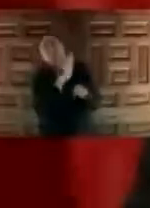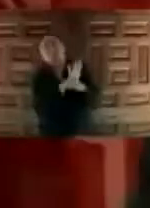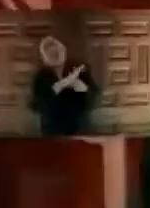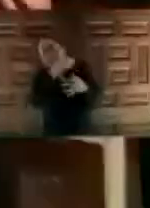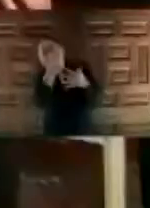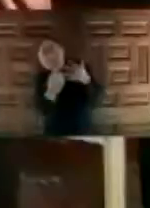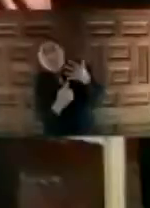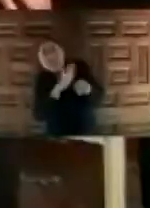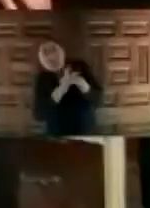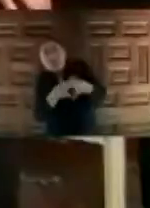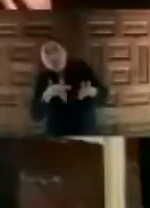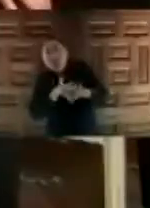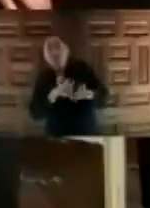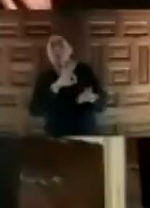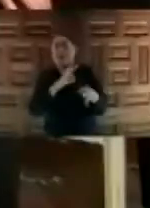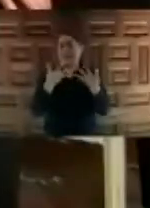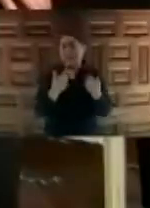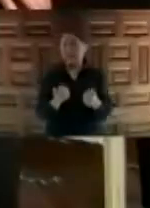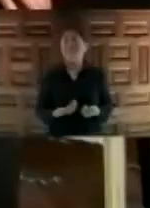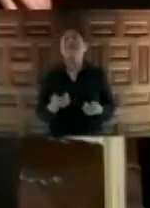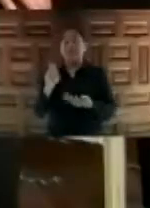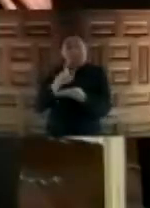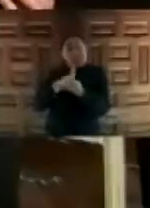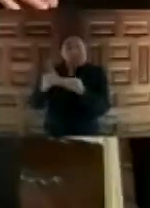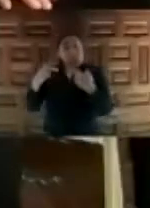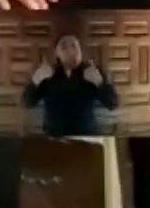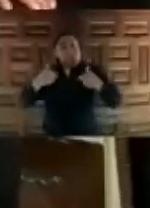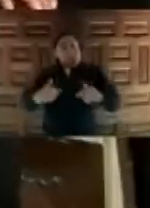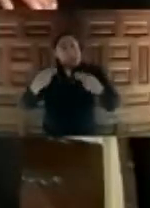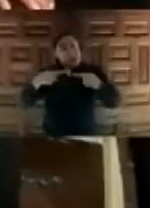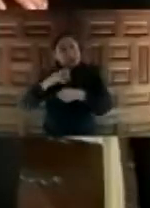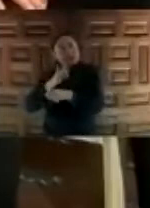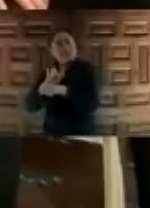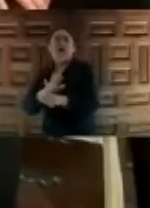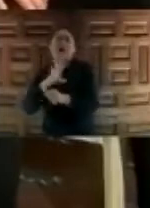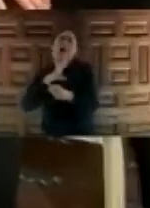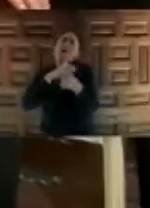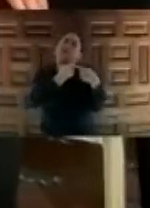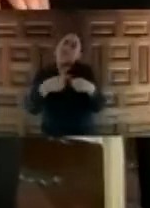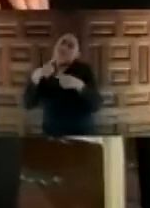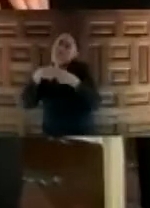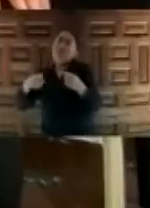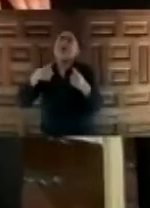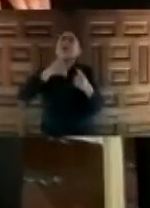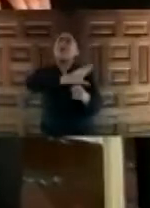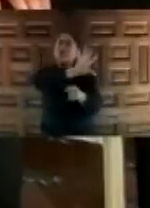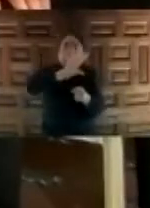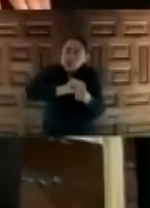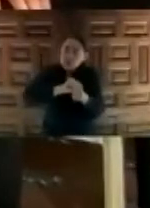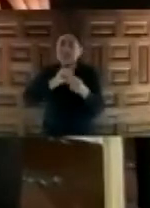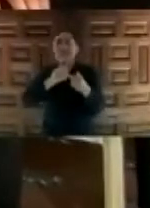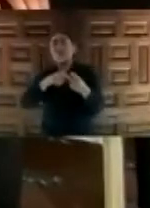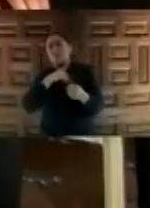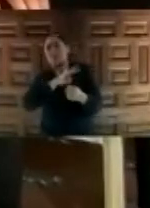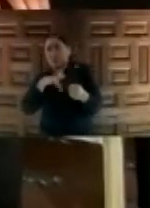que pudieran ser demandables. Los derechos humanos tienen diferentes principios: universalidad, imprescriptibilidad,